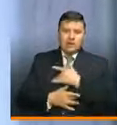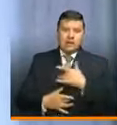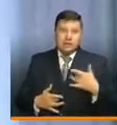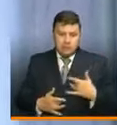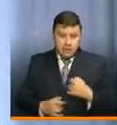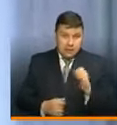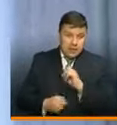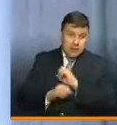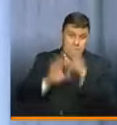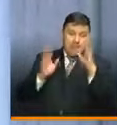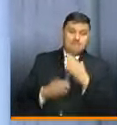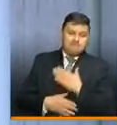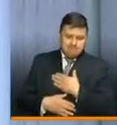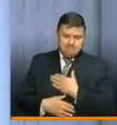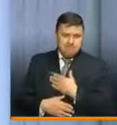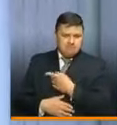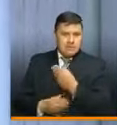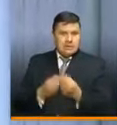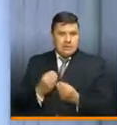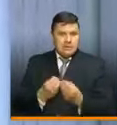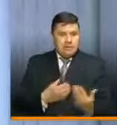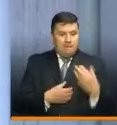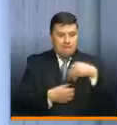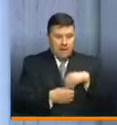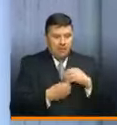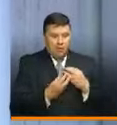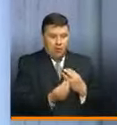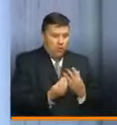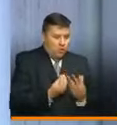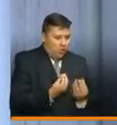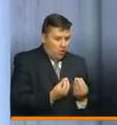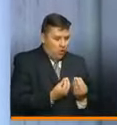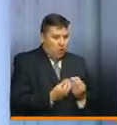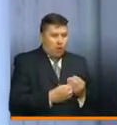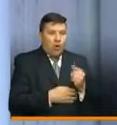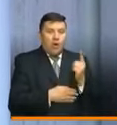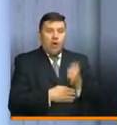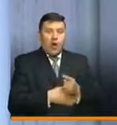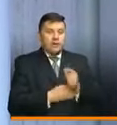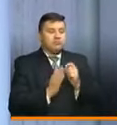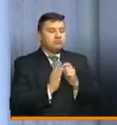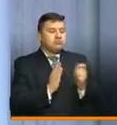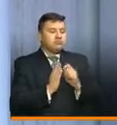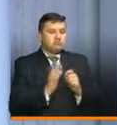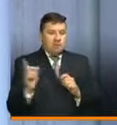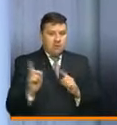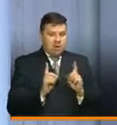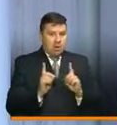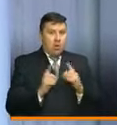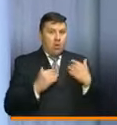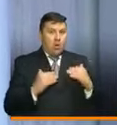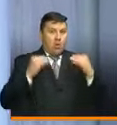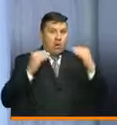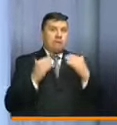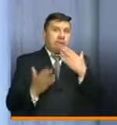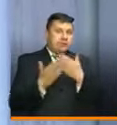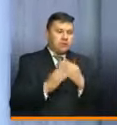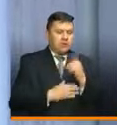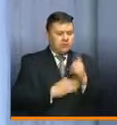por supuesto, a quienes hicieron parte también del jurado calificador, muy especialmente agradecer